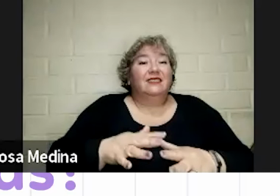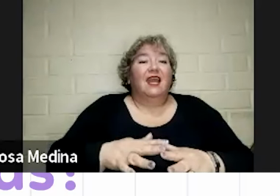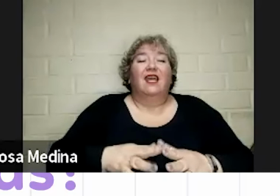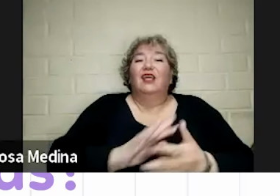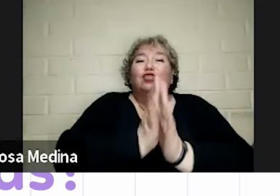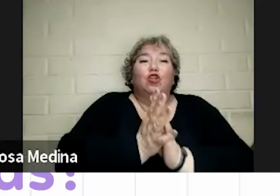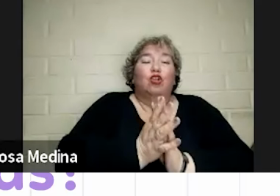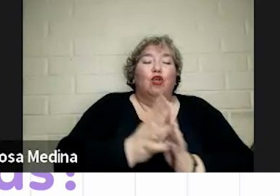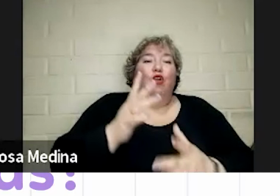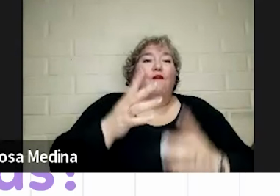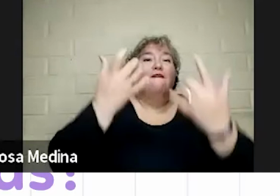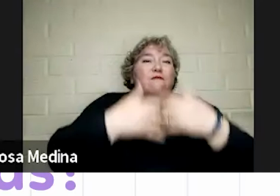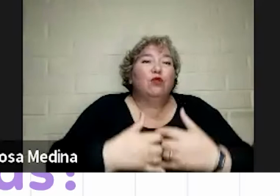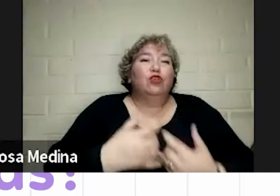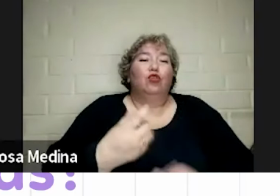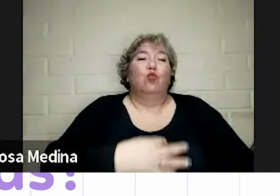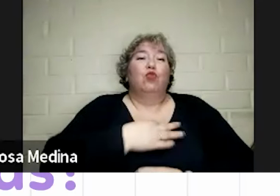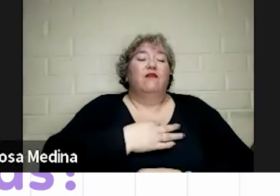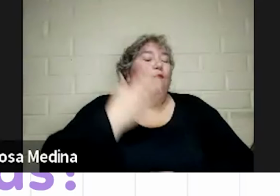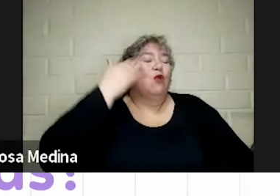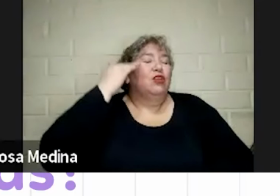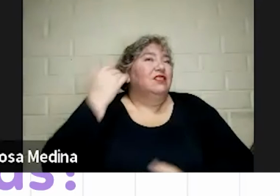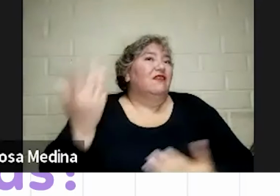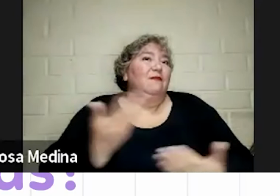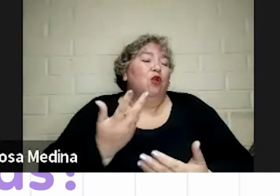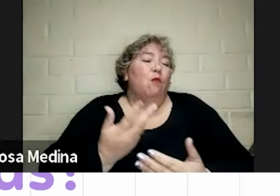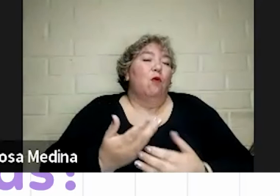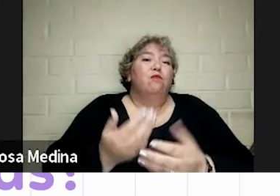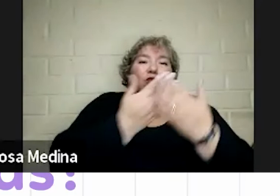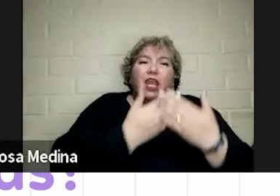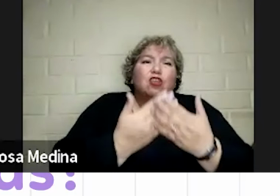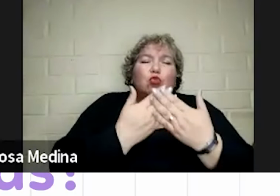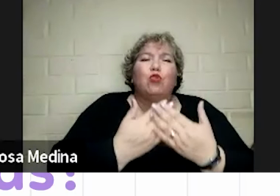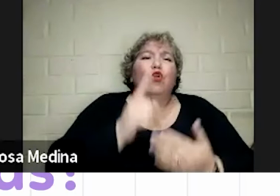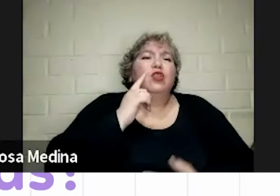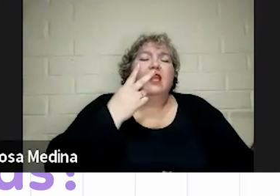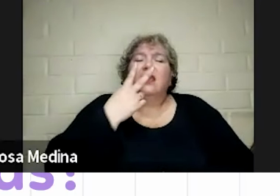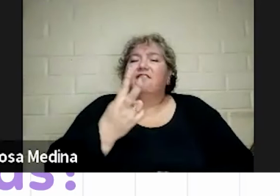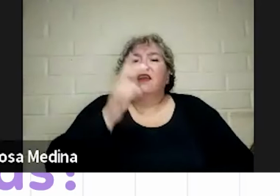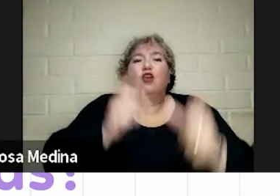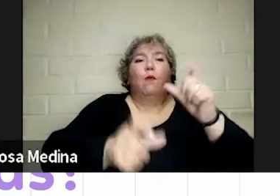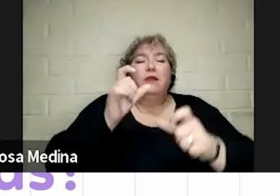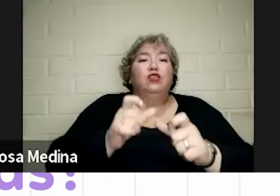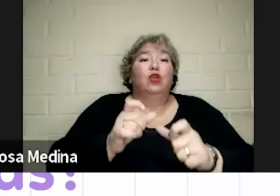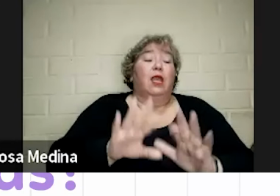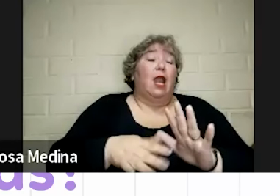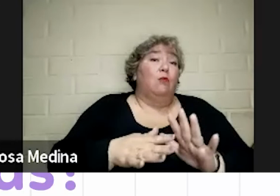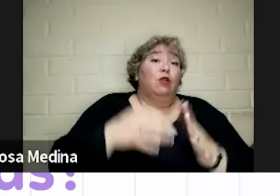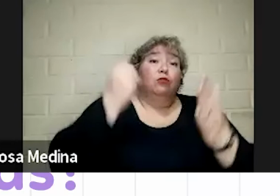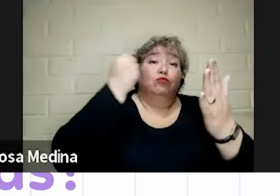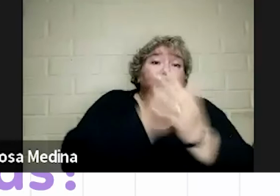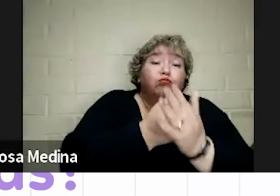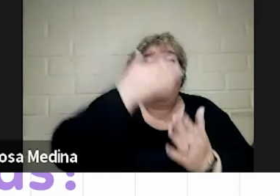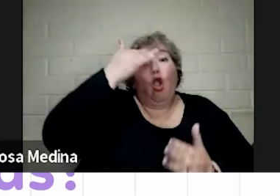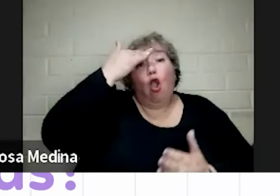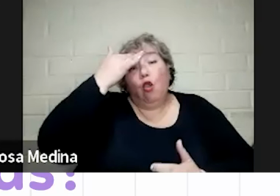ejecutivas, porque lo sabemos en general por estudios que tienen que ver con lesiones. Ya las personas que han tenido lesiones en el lóbulo frontal